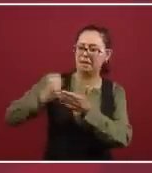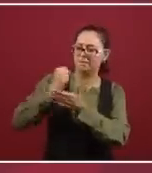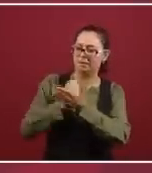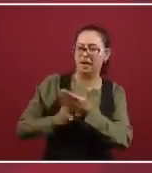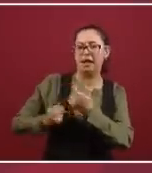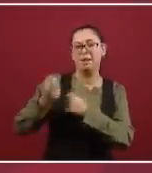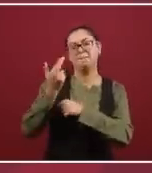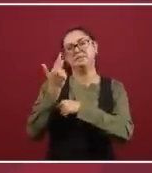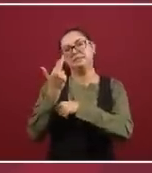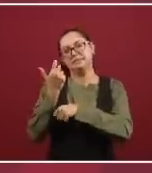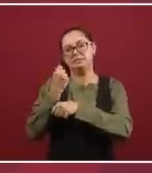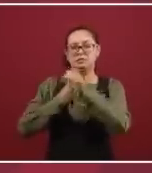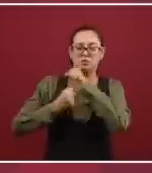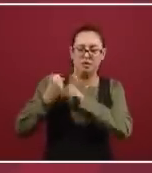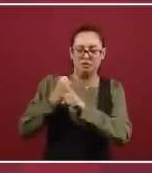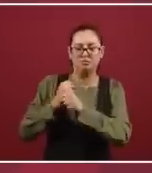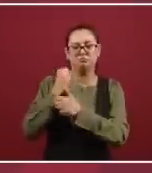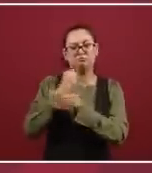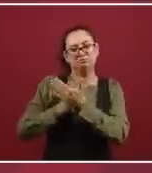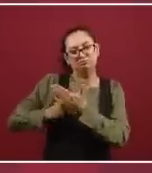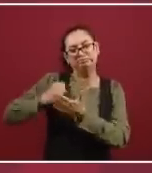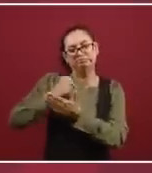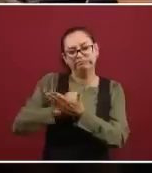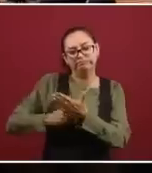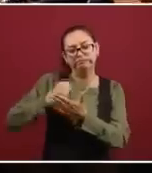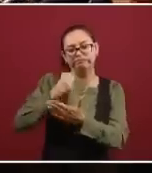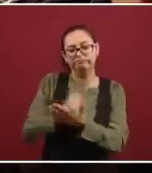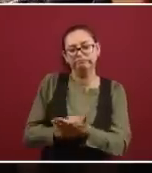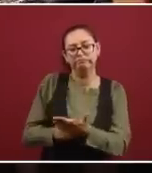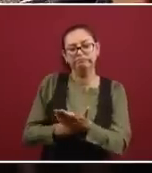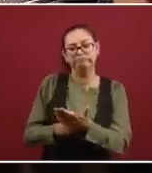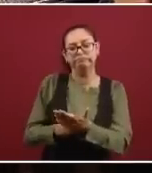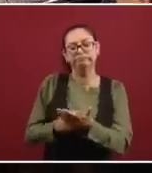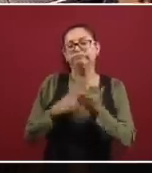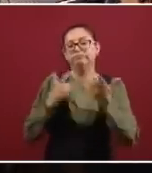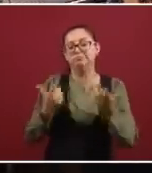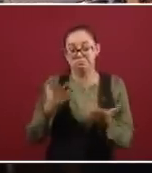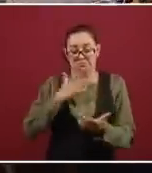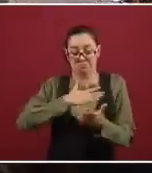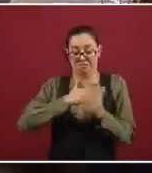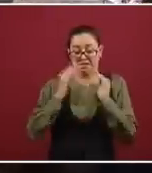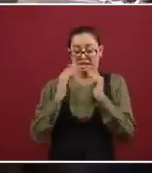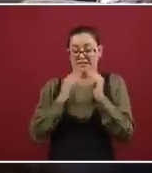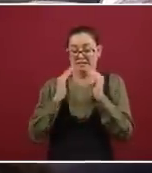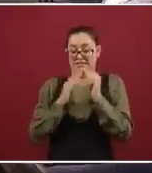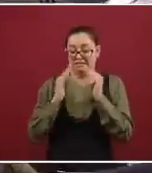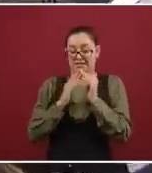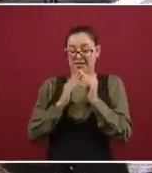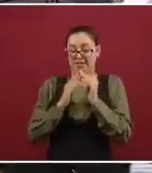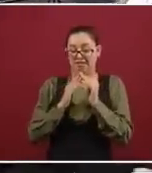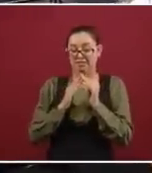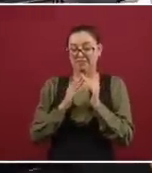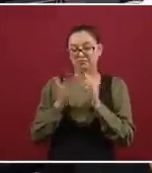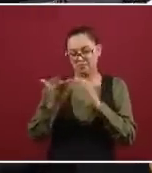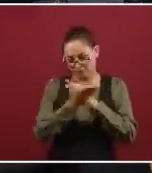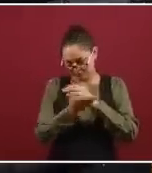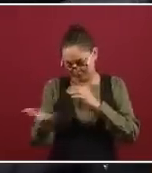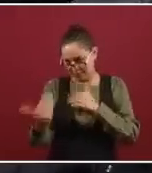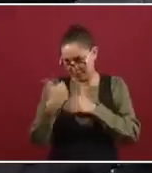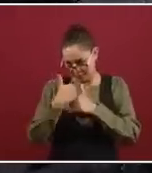25, 30 años, que enfrente de la casa de ustedes en